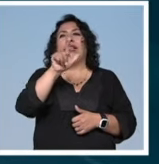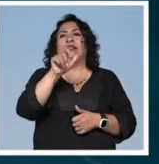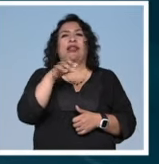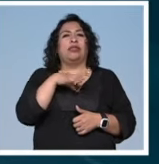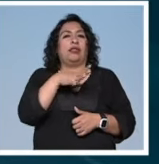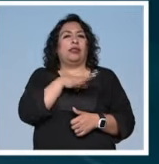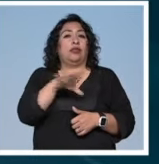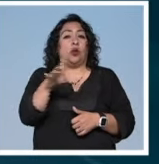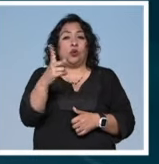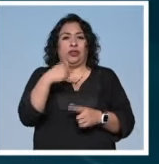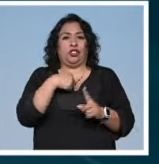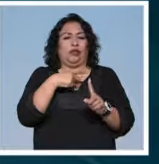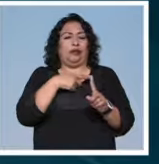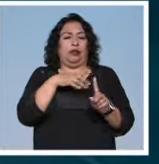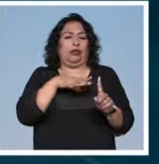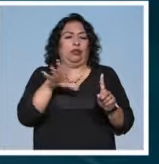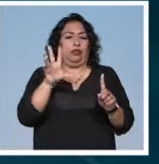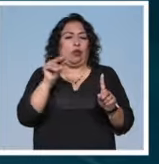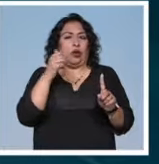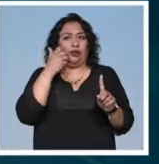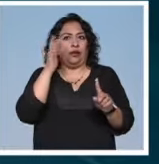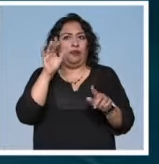los unipersonales.